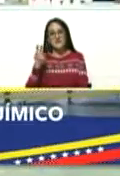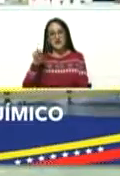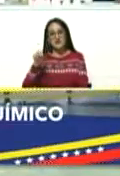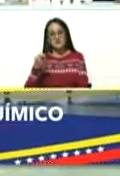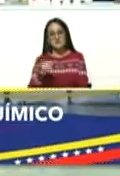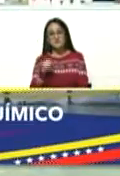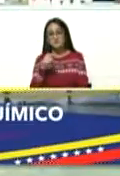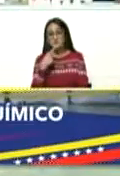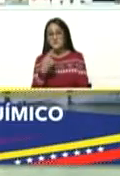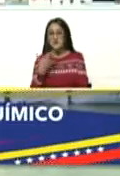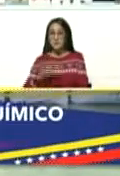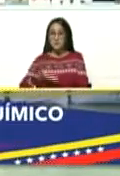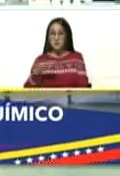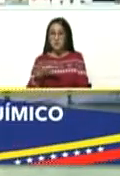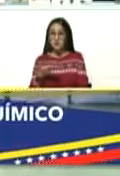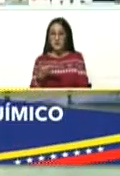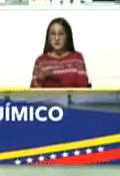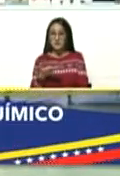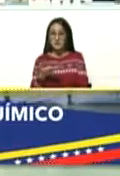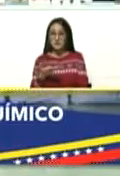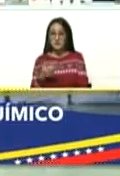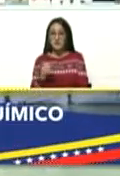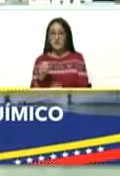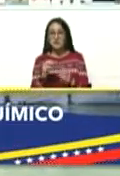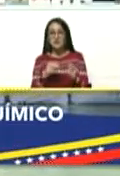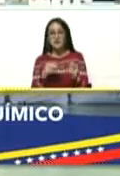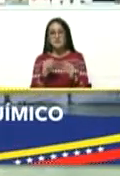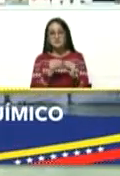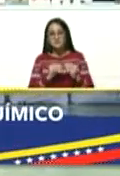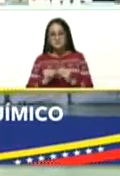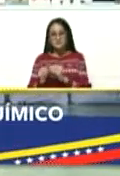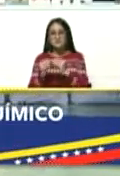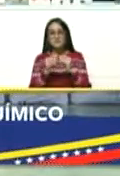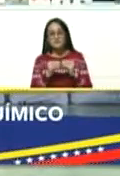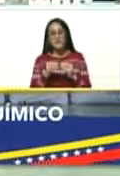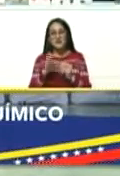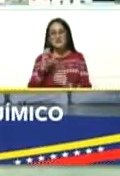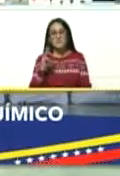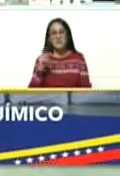Lo importante, pues, para la construcción de los CPT y de la Fuerza Obrera.